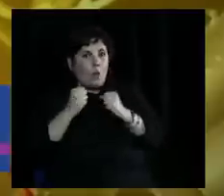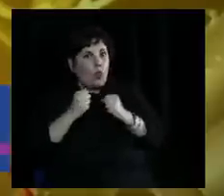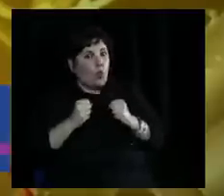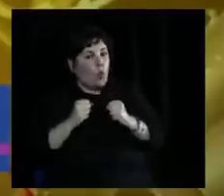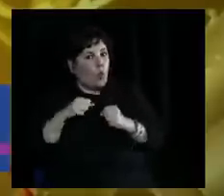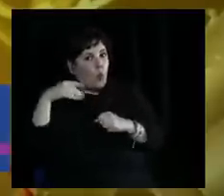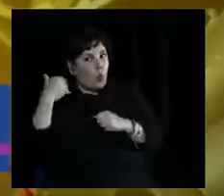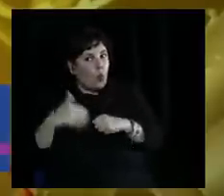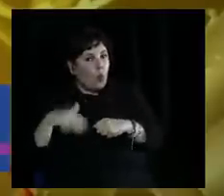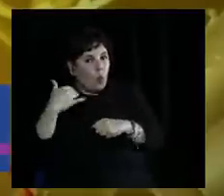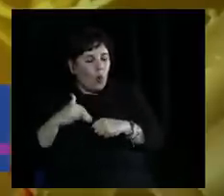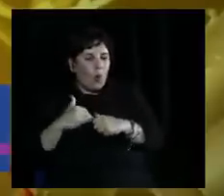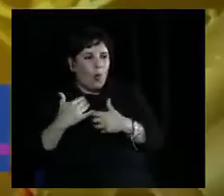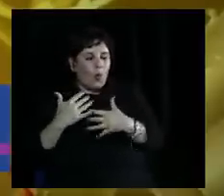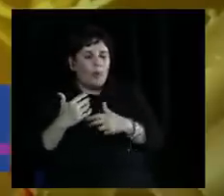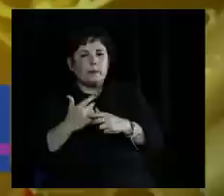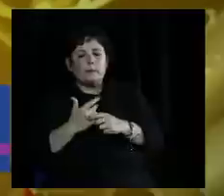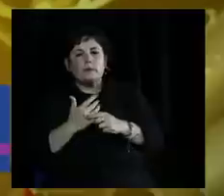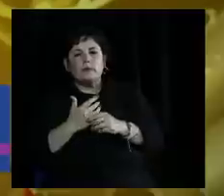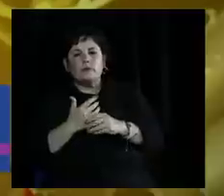términos.